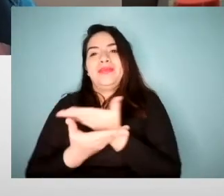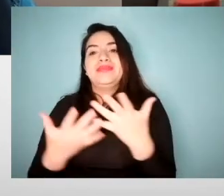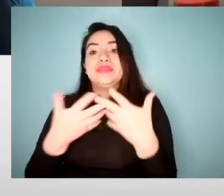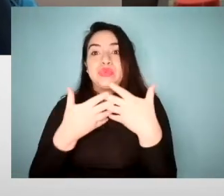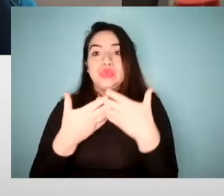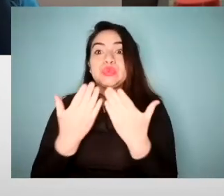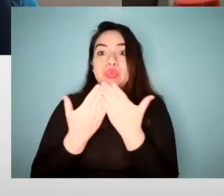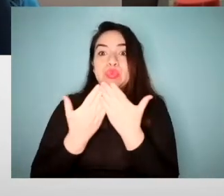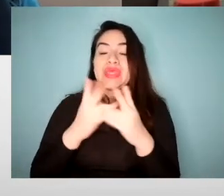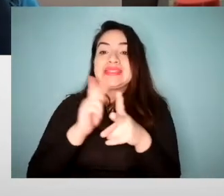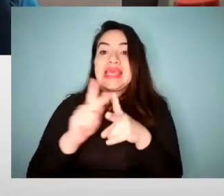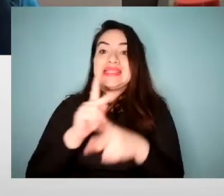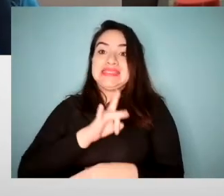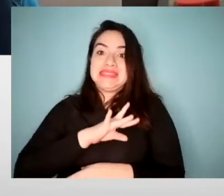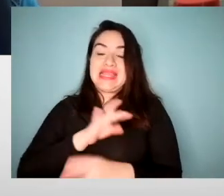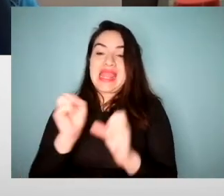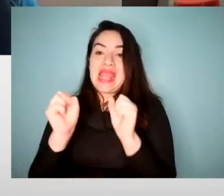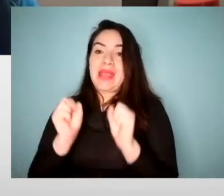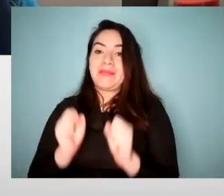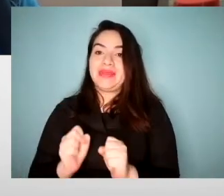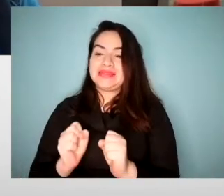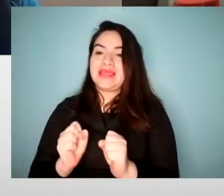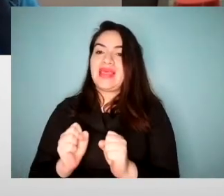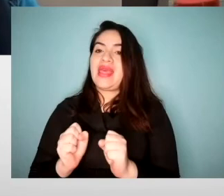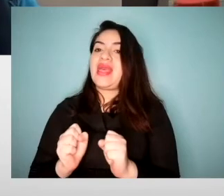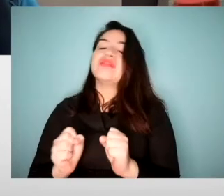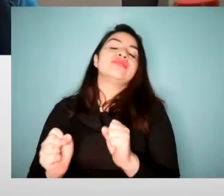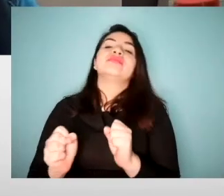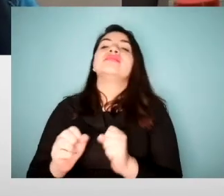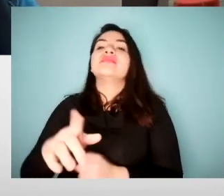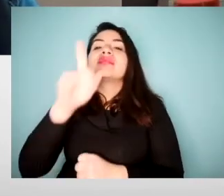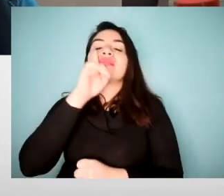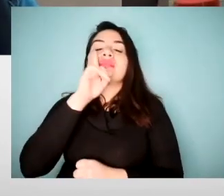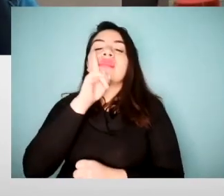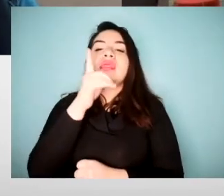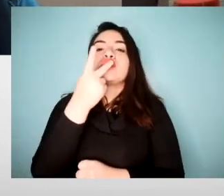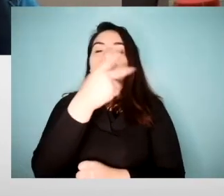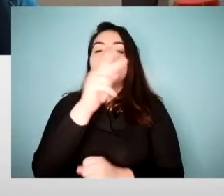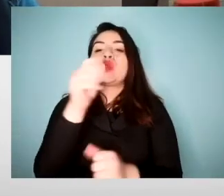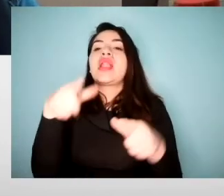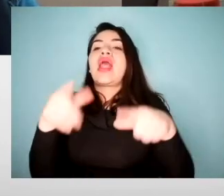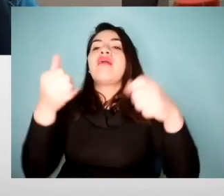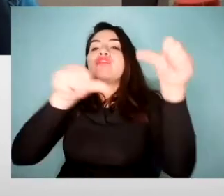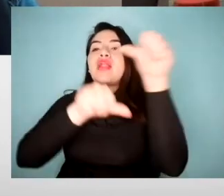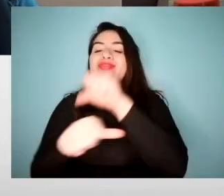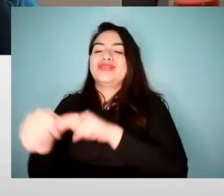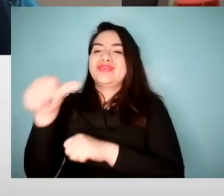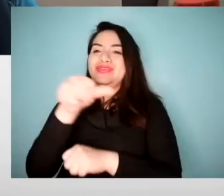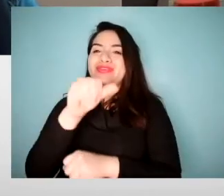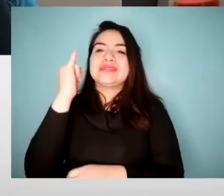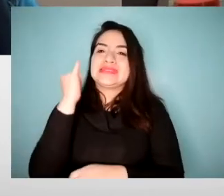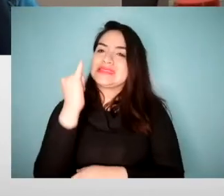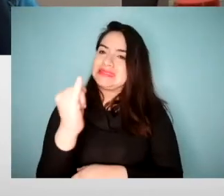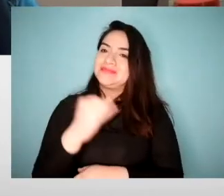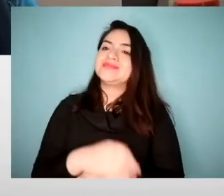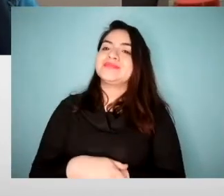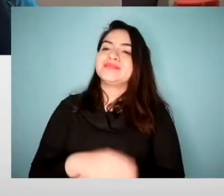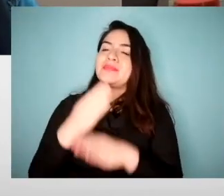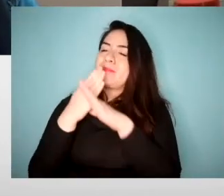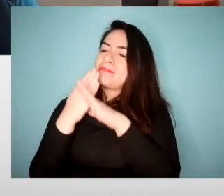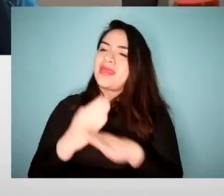con las capacidades de cómputo que tiene Jeff en su laboratorio. Así que sí, he mantenido ese